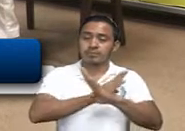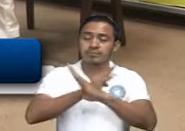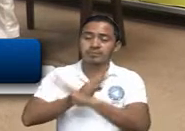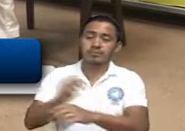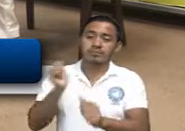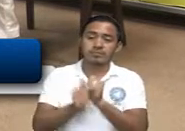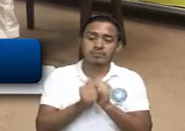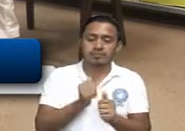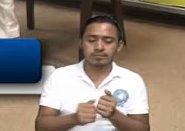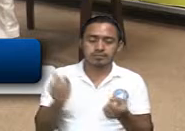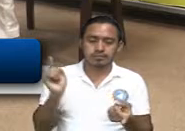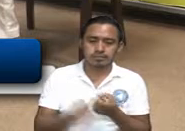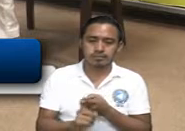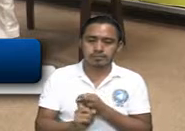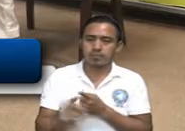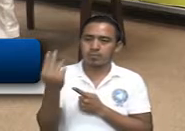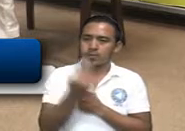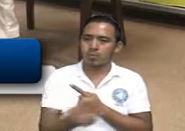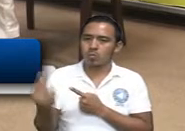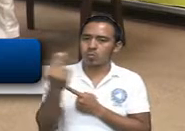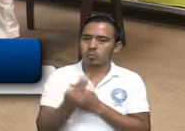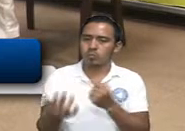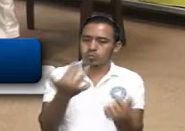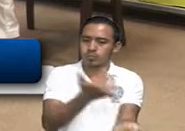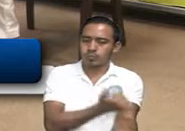problemas tales como el uso de la droga,